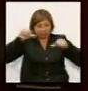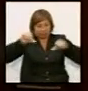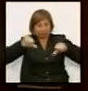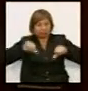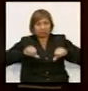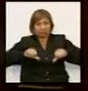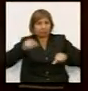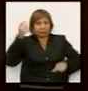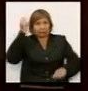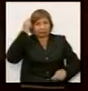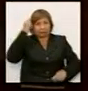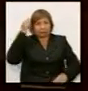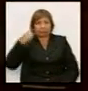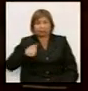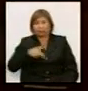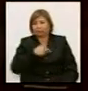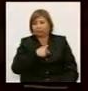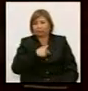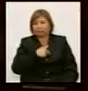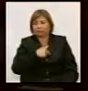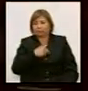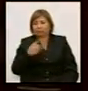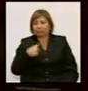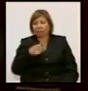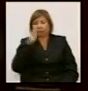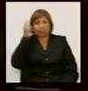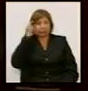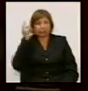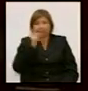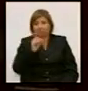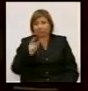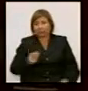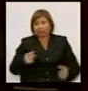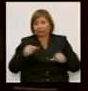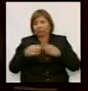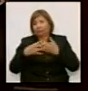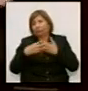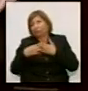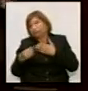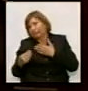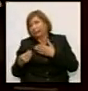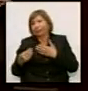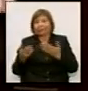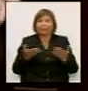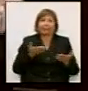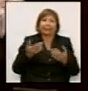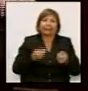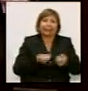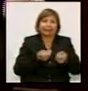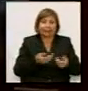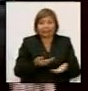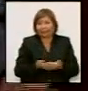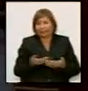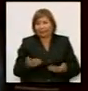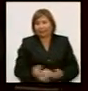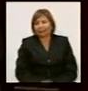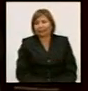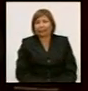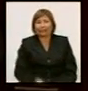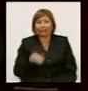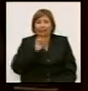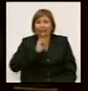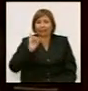al pensamiento nuestro, y el pensamiento nuestro no va a ser el seguimiento del pensamiento de la